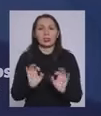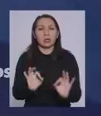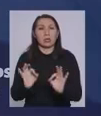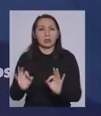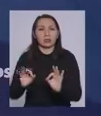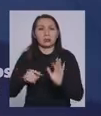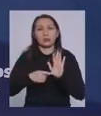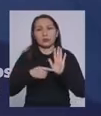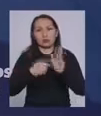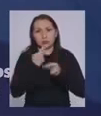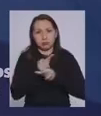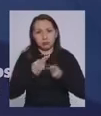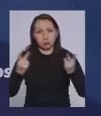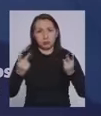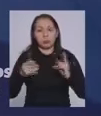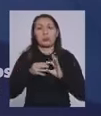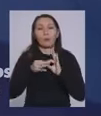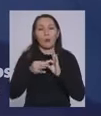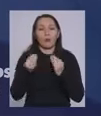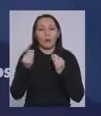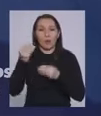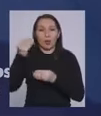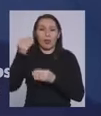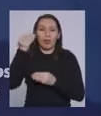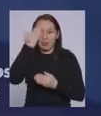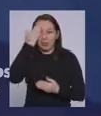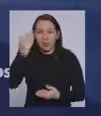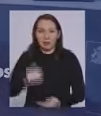excelente transmisión. Que tengan un buen día.